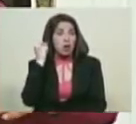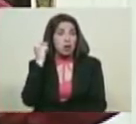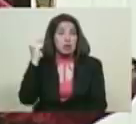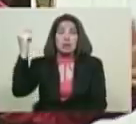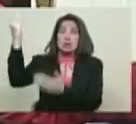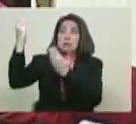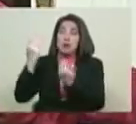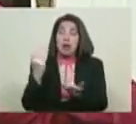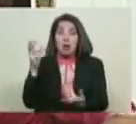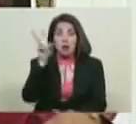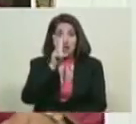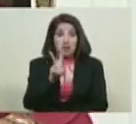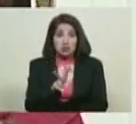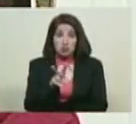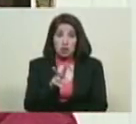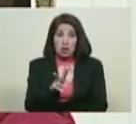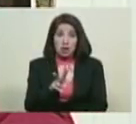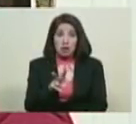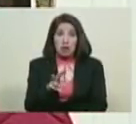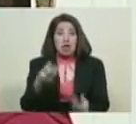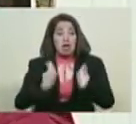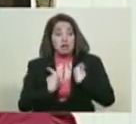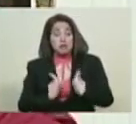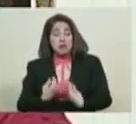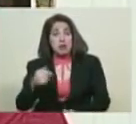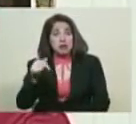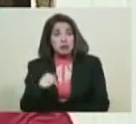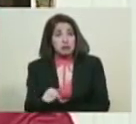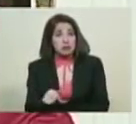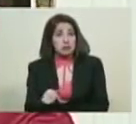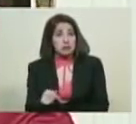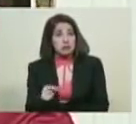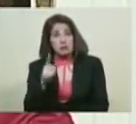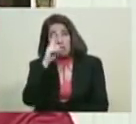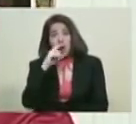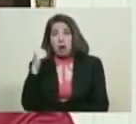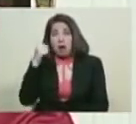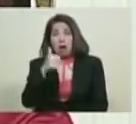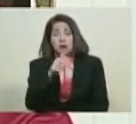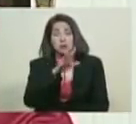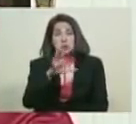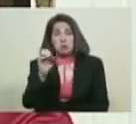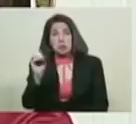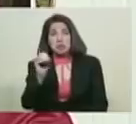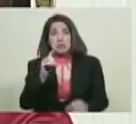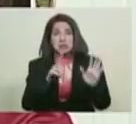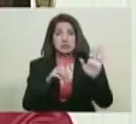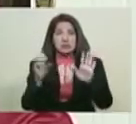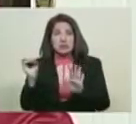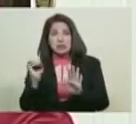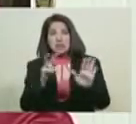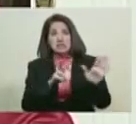vinieron en el transcurso de todos estos años. En los años 50, 60, 70.